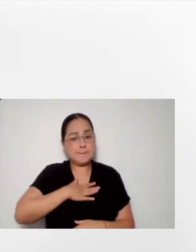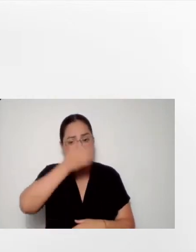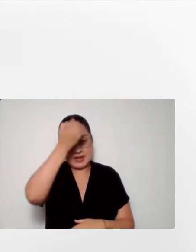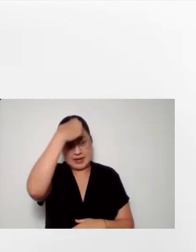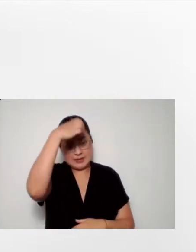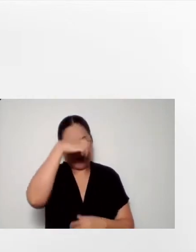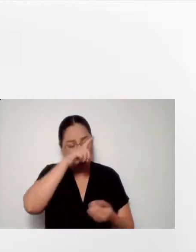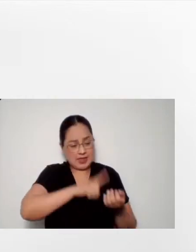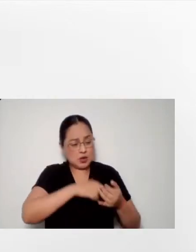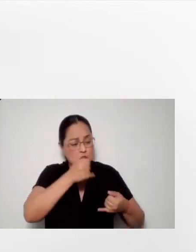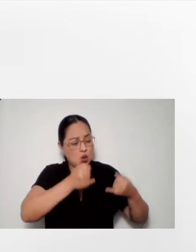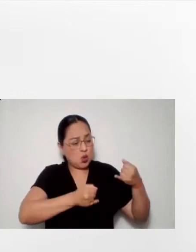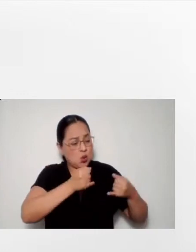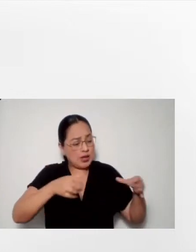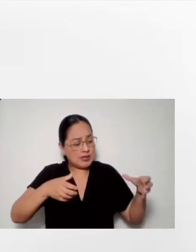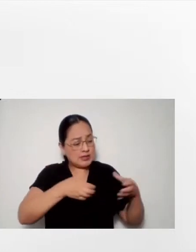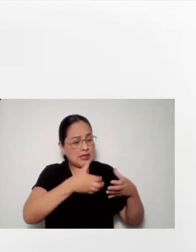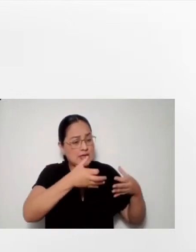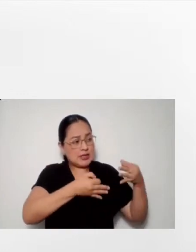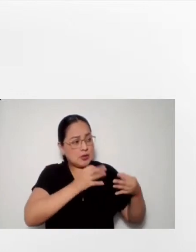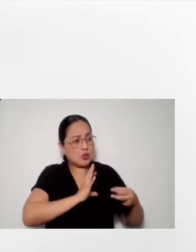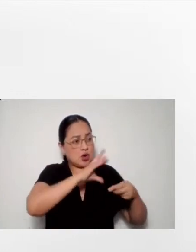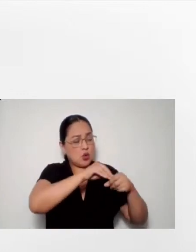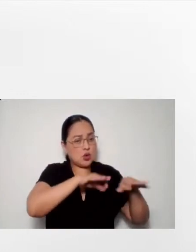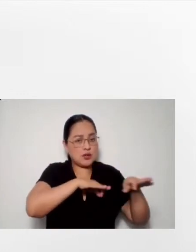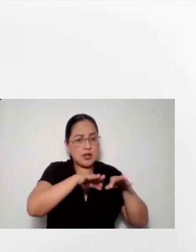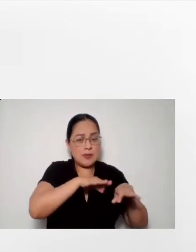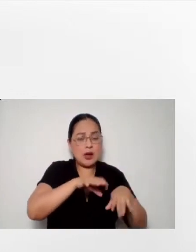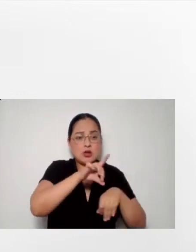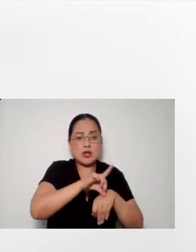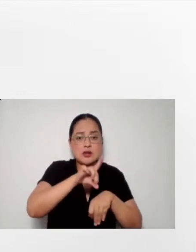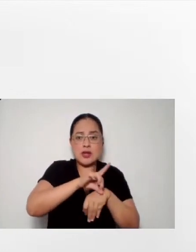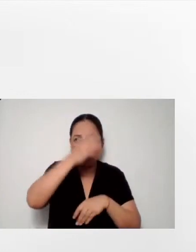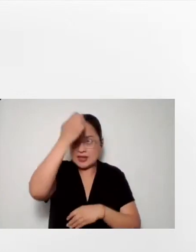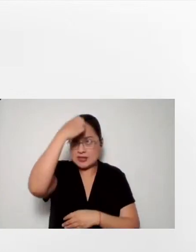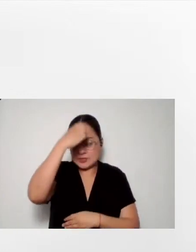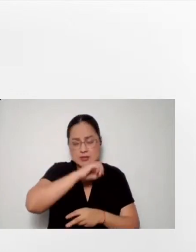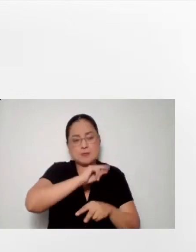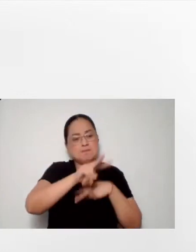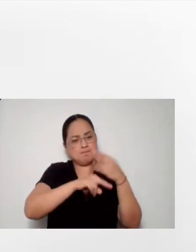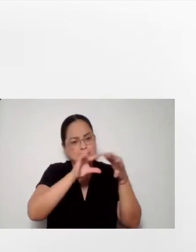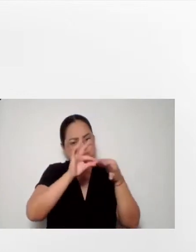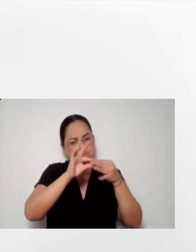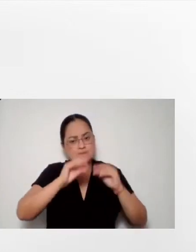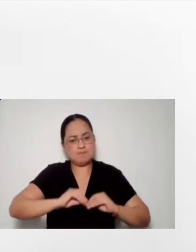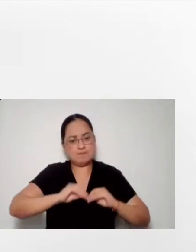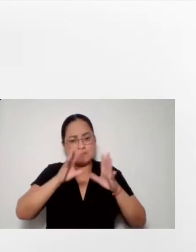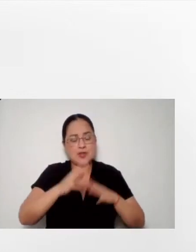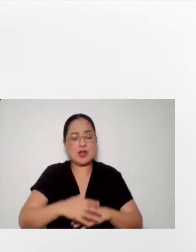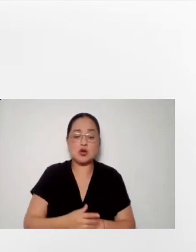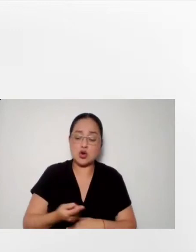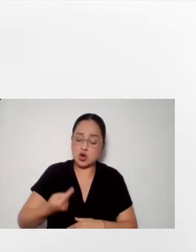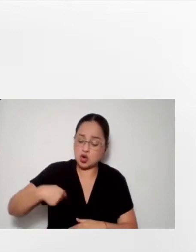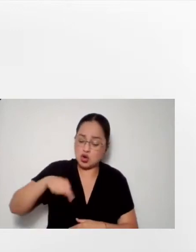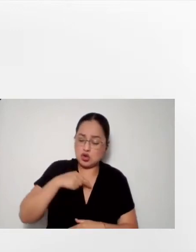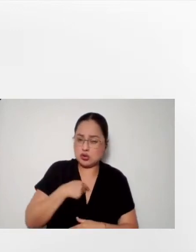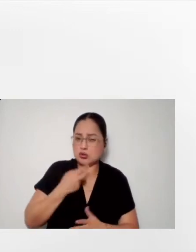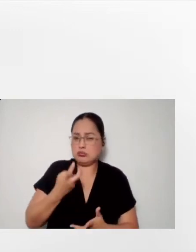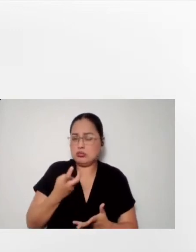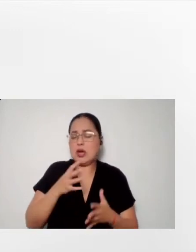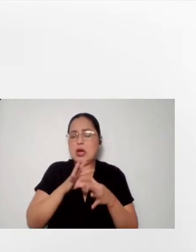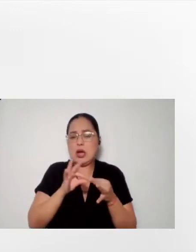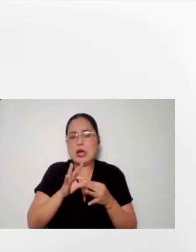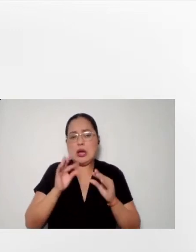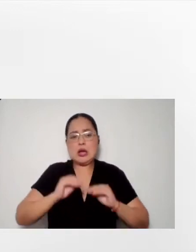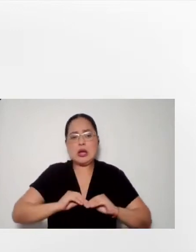es, digamos, con la que tengo más contacto diariamente, para explicar desde nuestra labor por qué es tan valioso este tipo